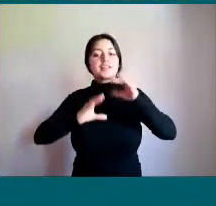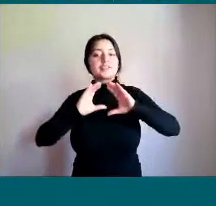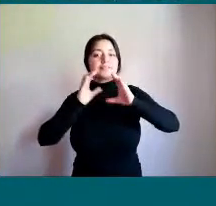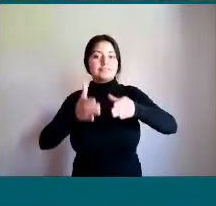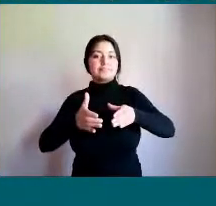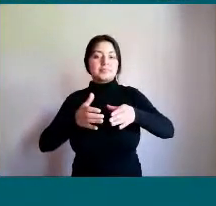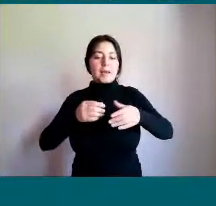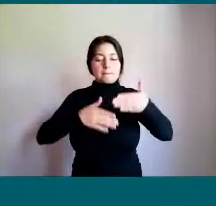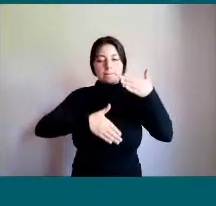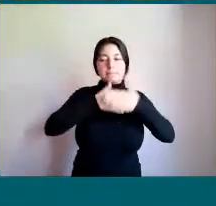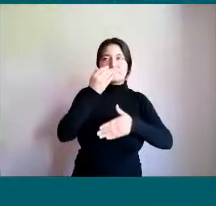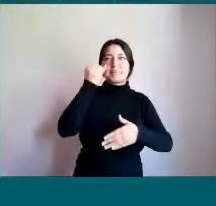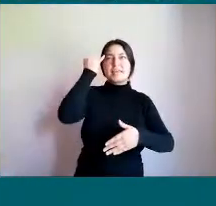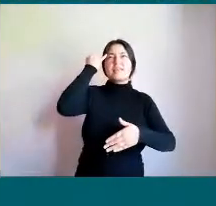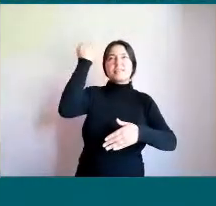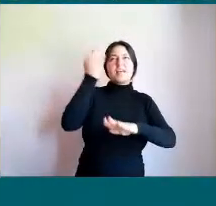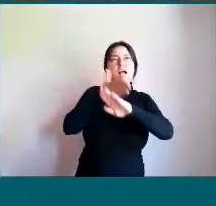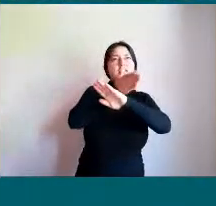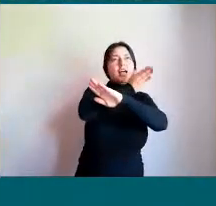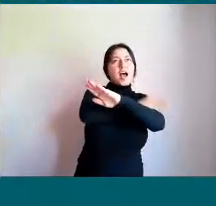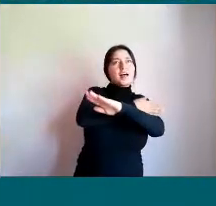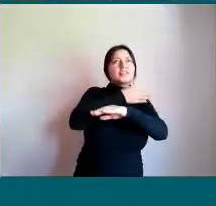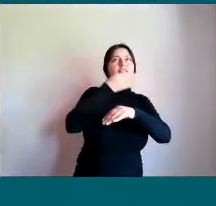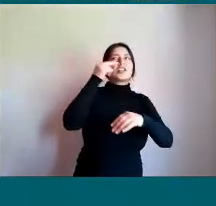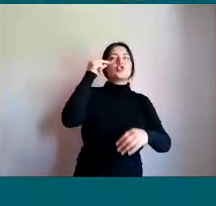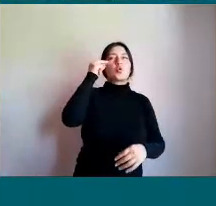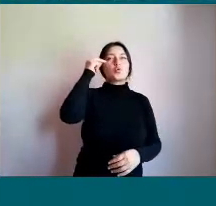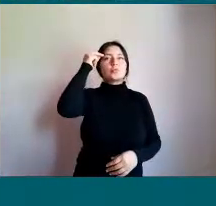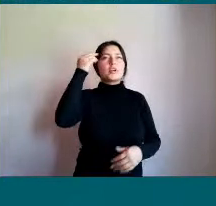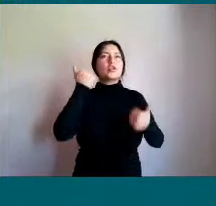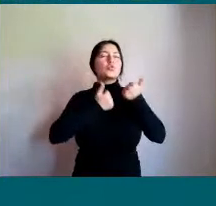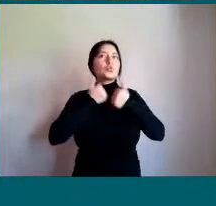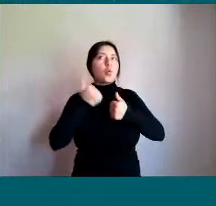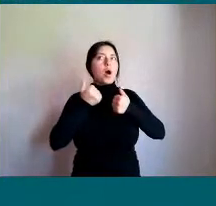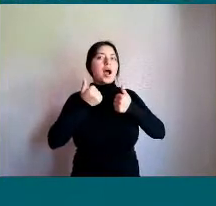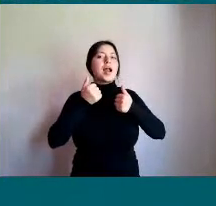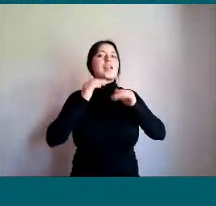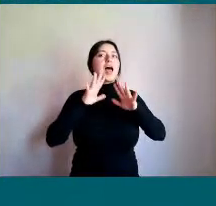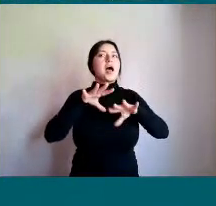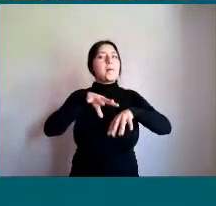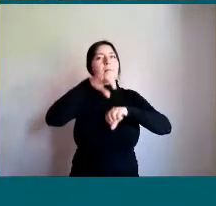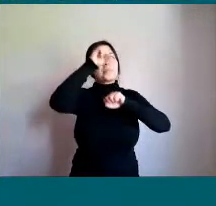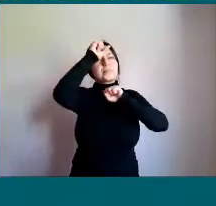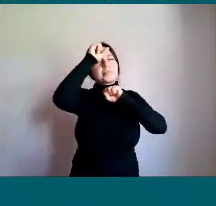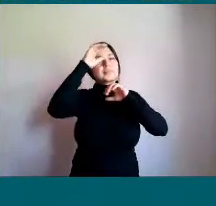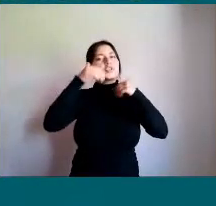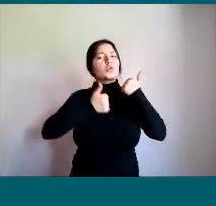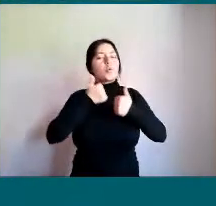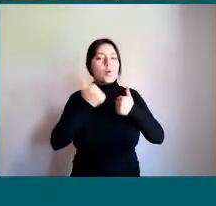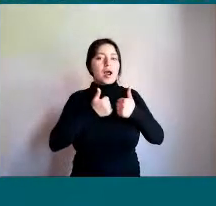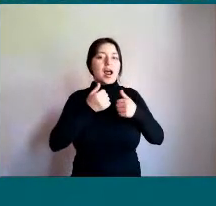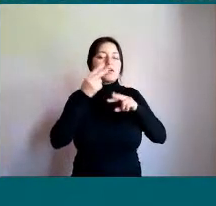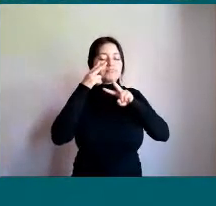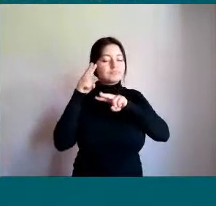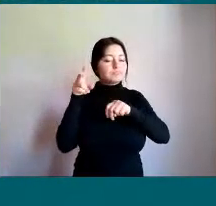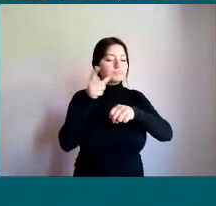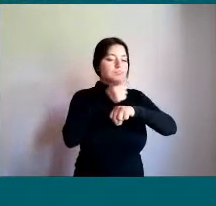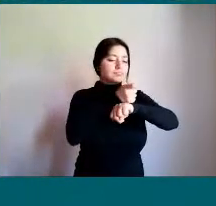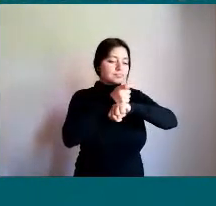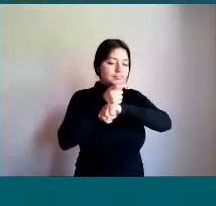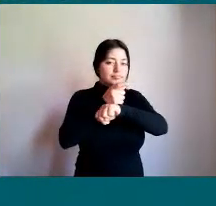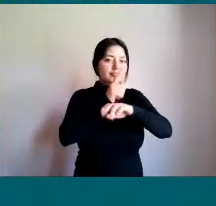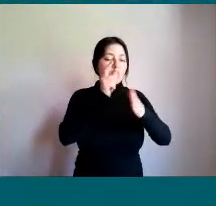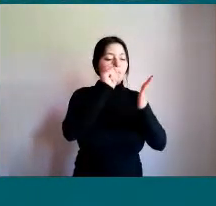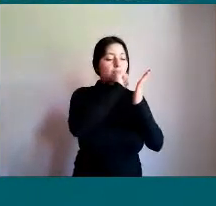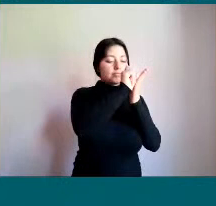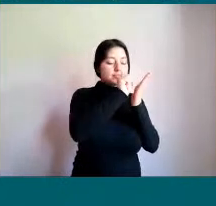ideas previas, nos vale como motivar, ¿vale? Durante el desarrollo para conocer mediante la observación, la supervisión, borradores,